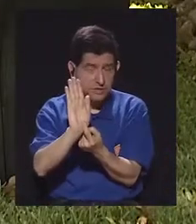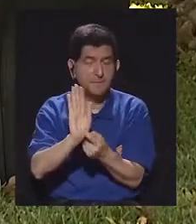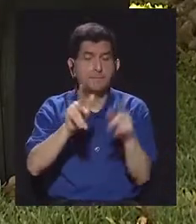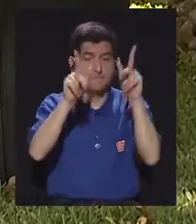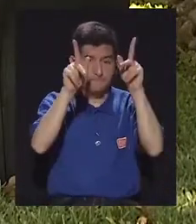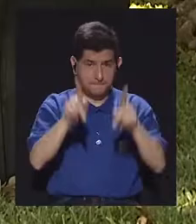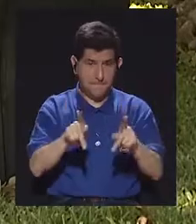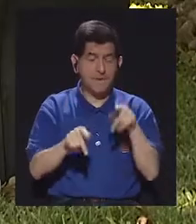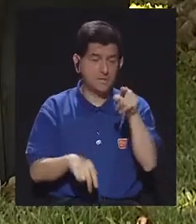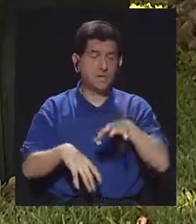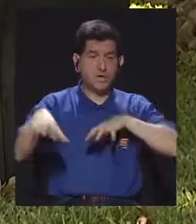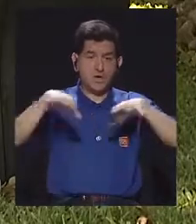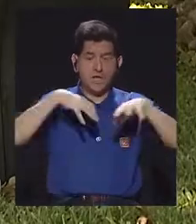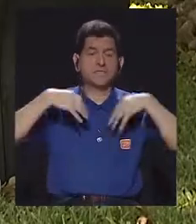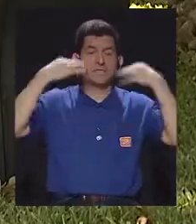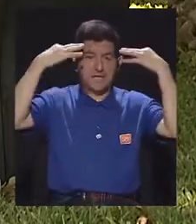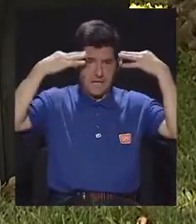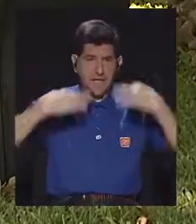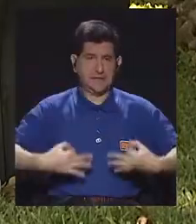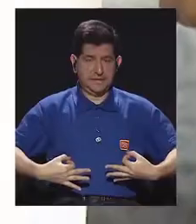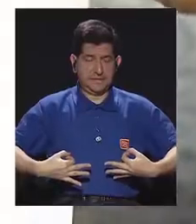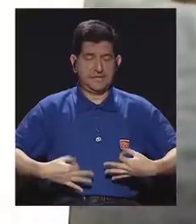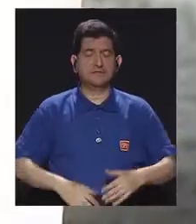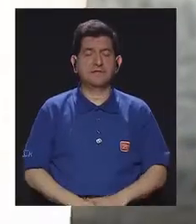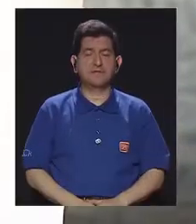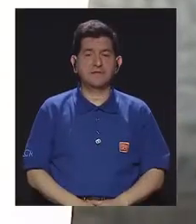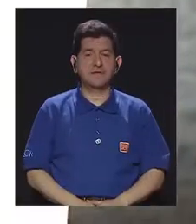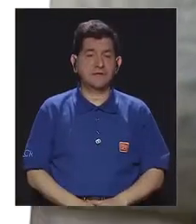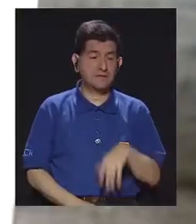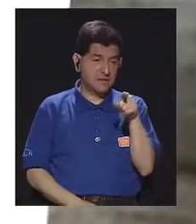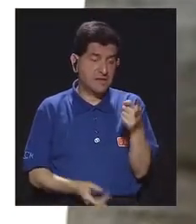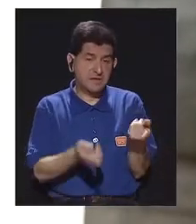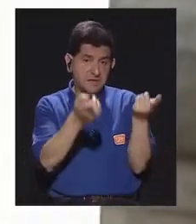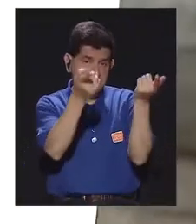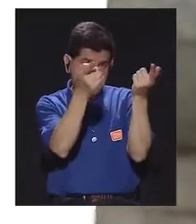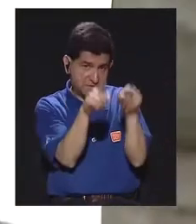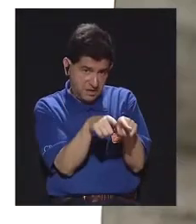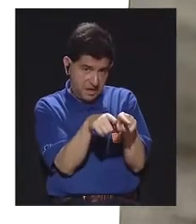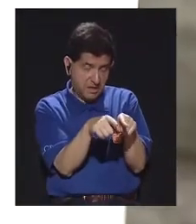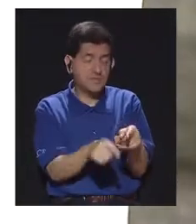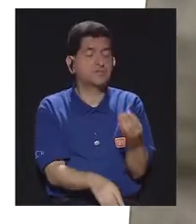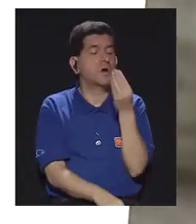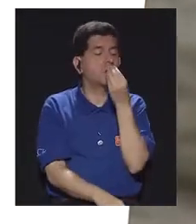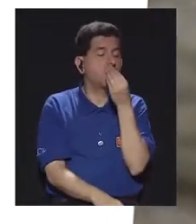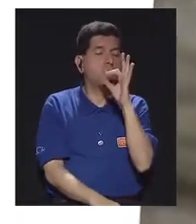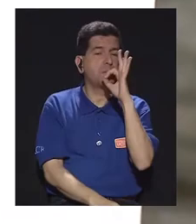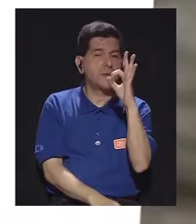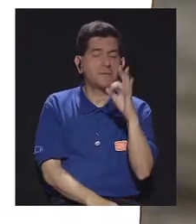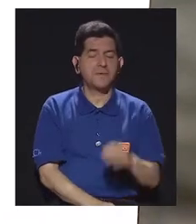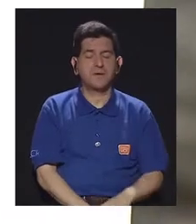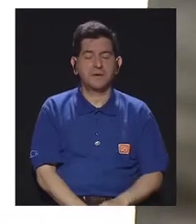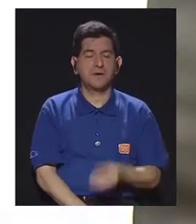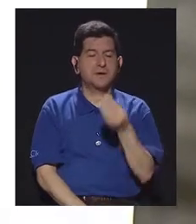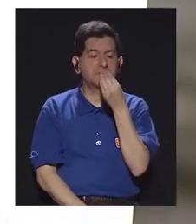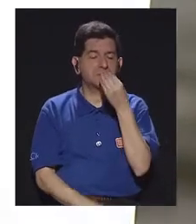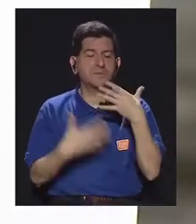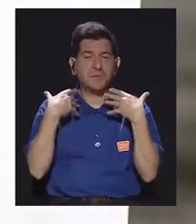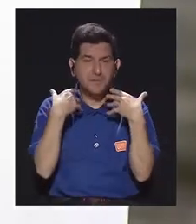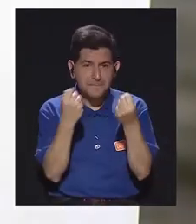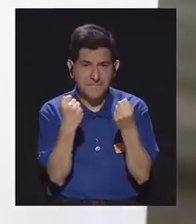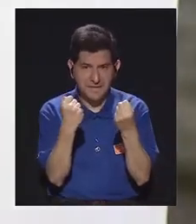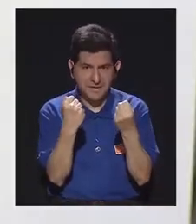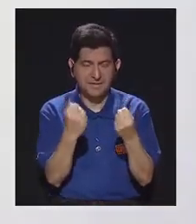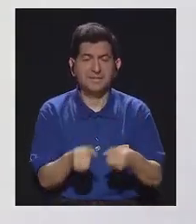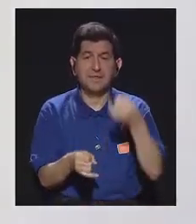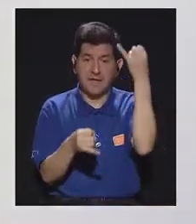personas haciendo actividad física comiendo bien, alimentándonos bien, uh-huh. y al